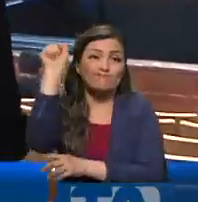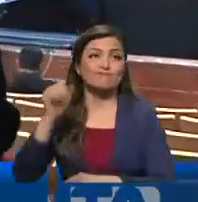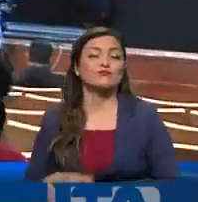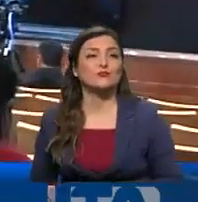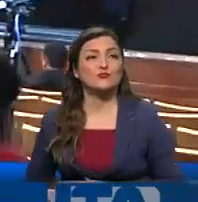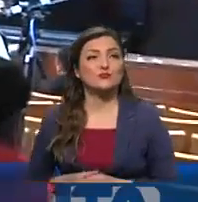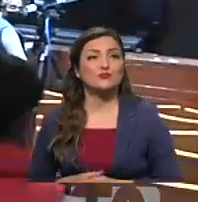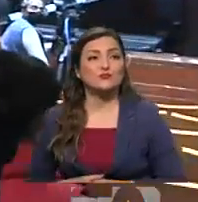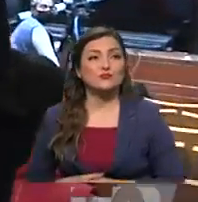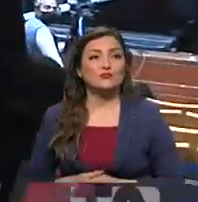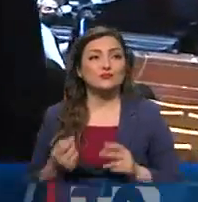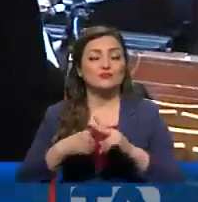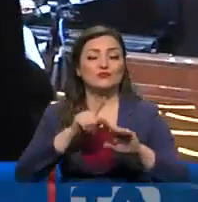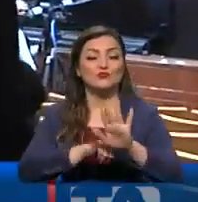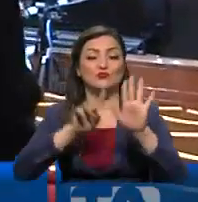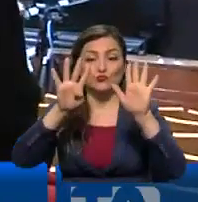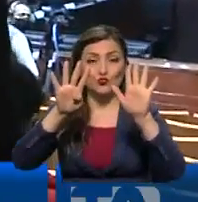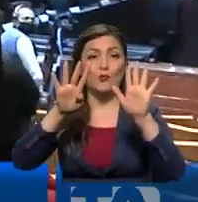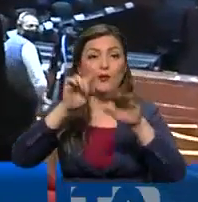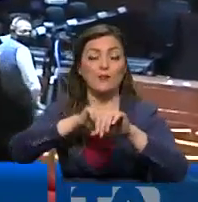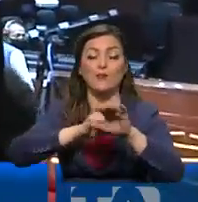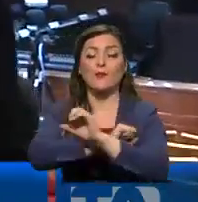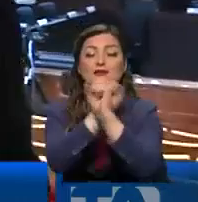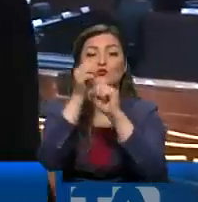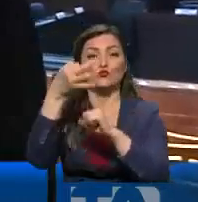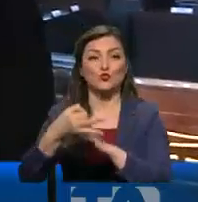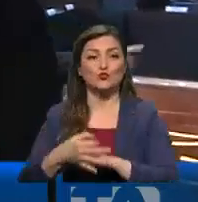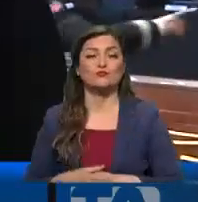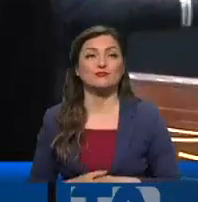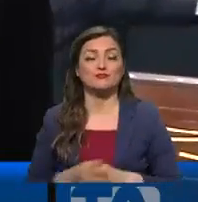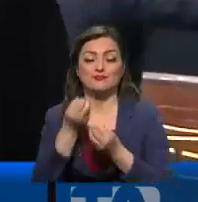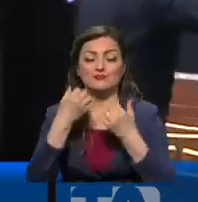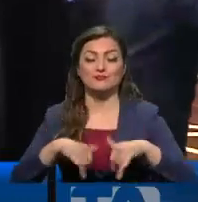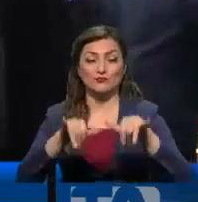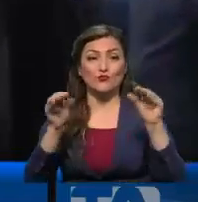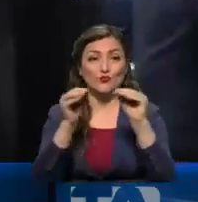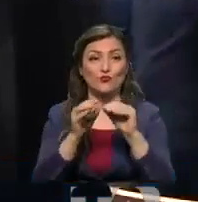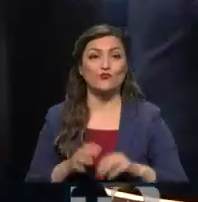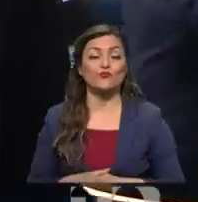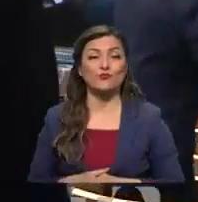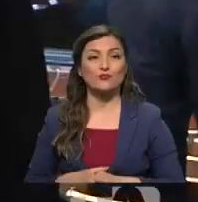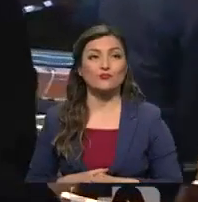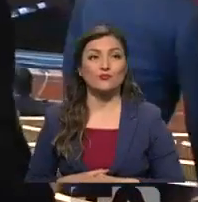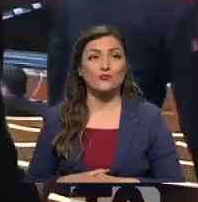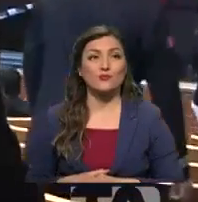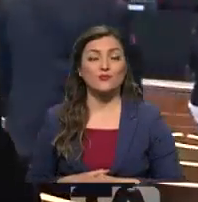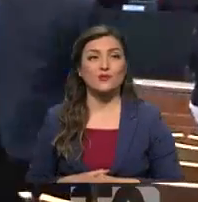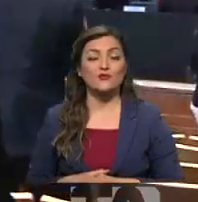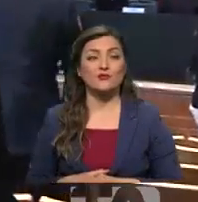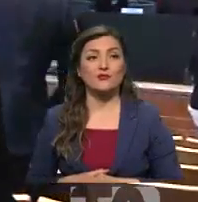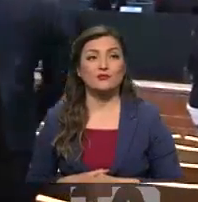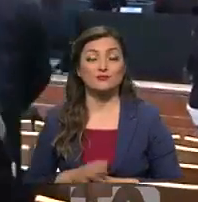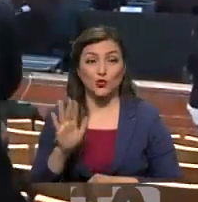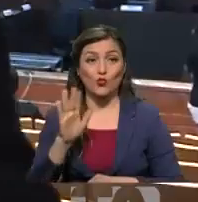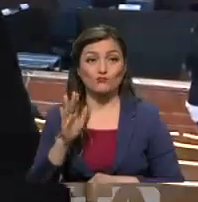a esta sesión que iniciará a las 9:00 de la mañana. Con esta información regreso a estudio con ustedes, compañeras. No, yo